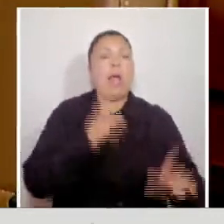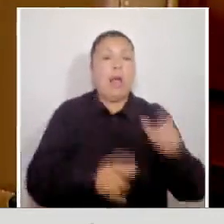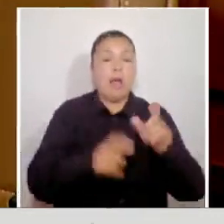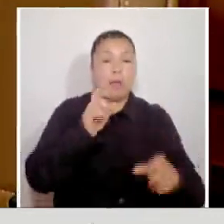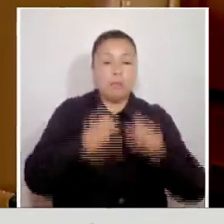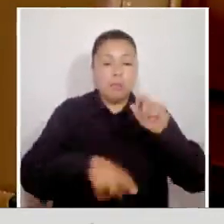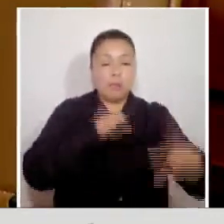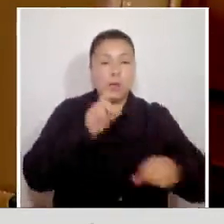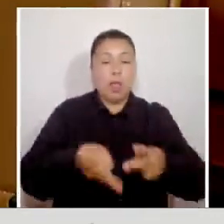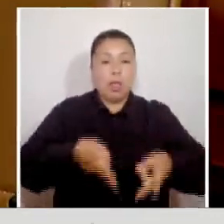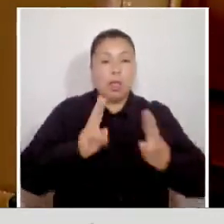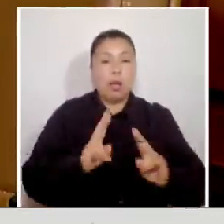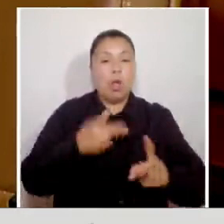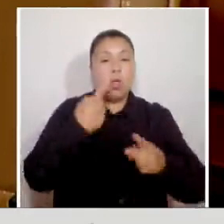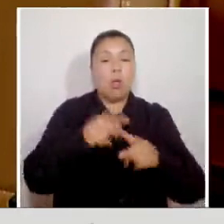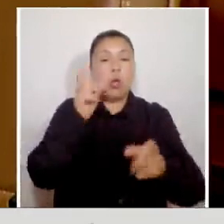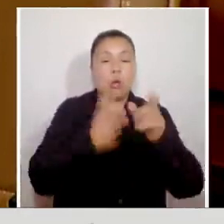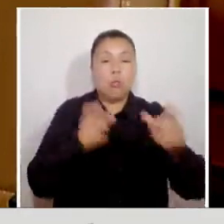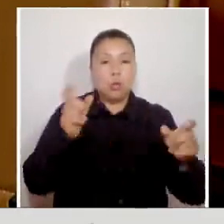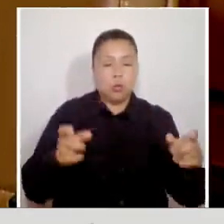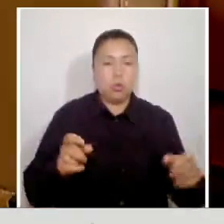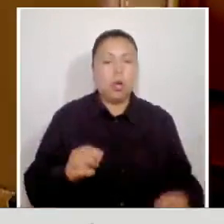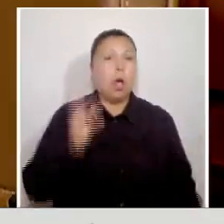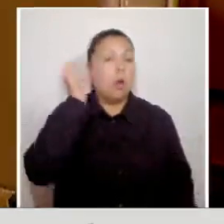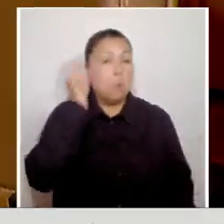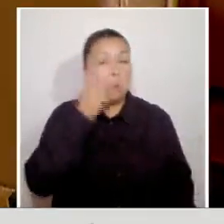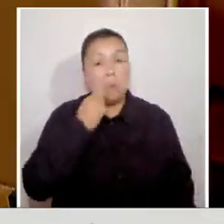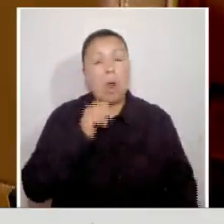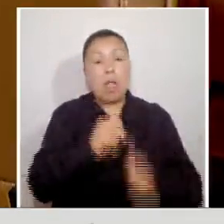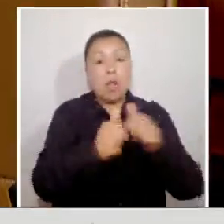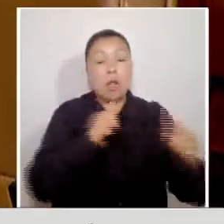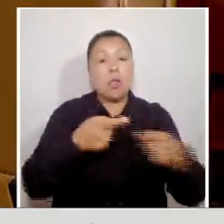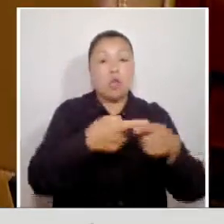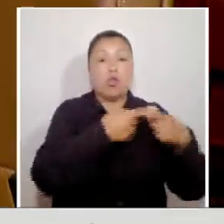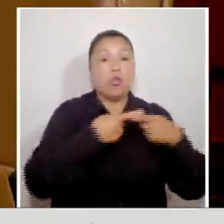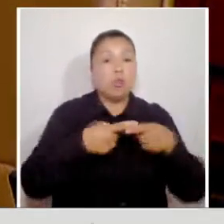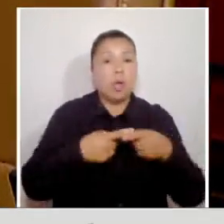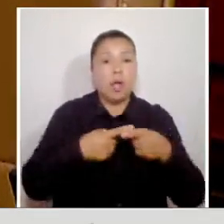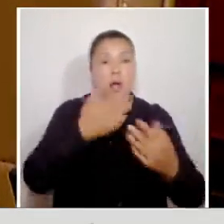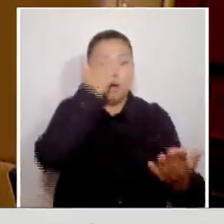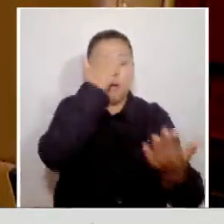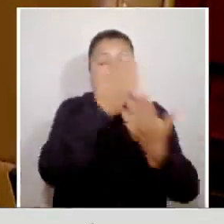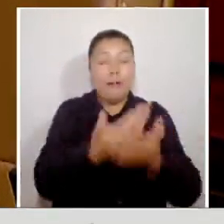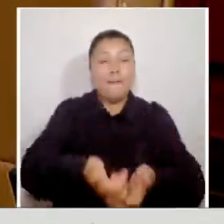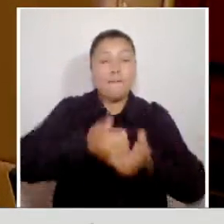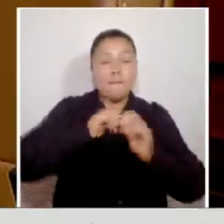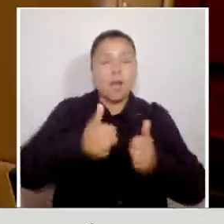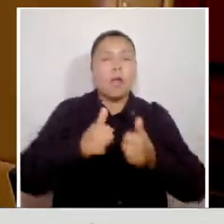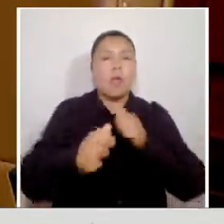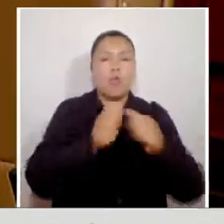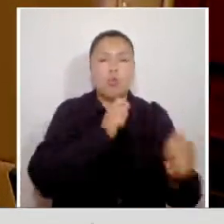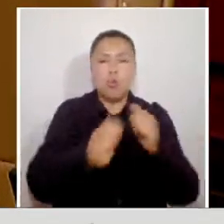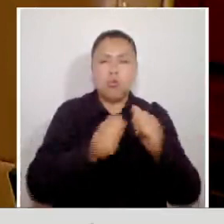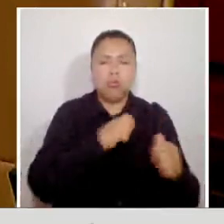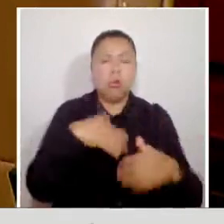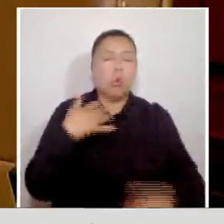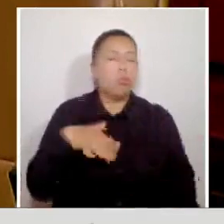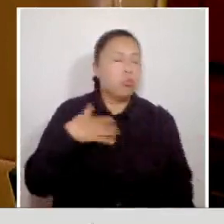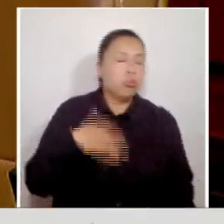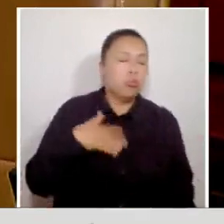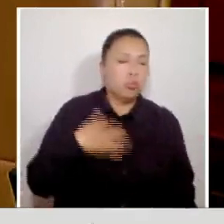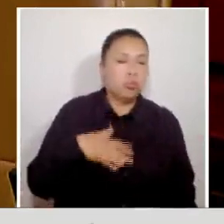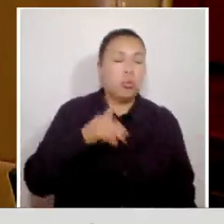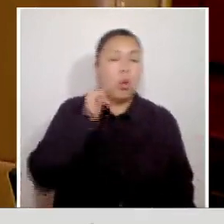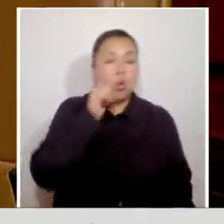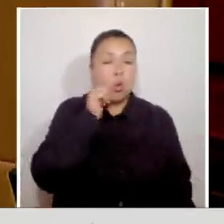de los derechos de otras y otros las y los dirigentes sociales enfrentan tremendos desafíos y riesgos bastante significativos en su labor diaria